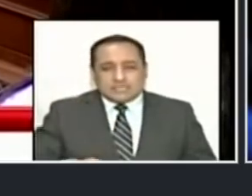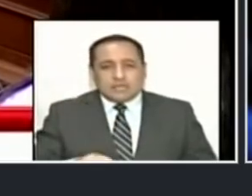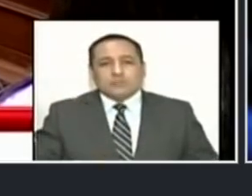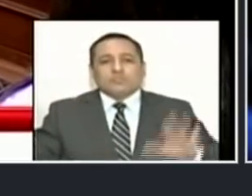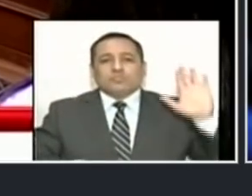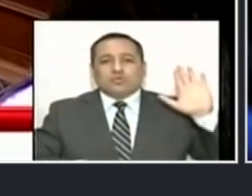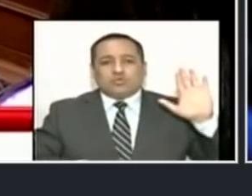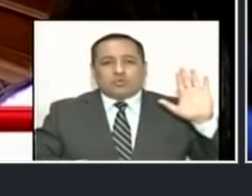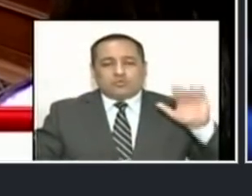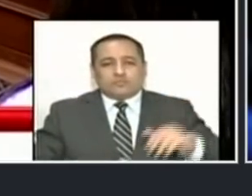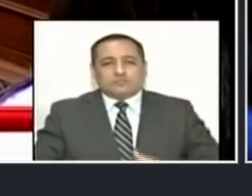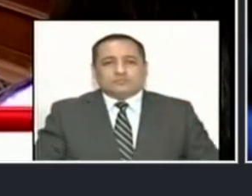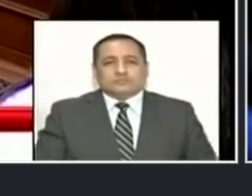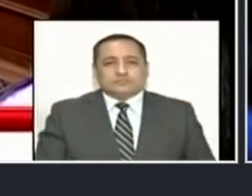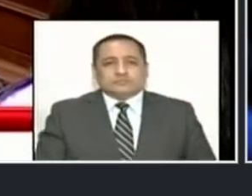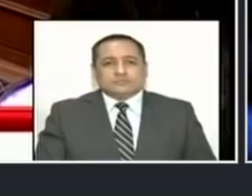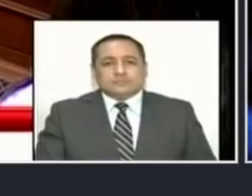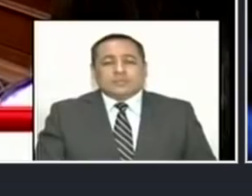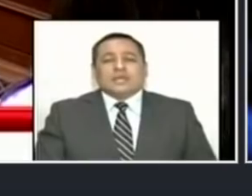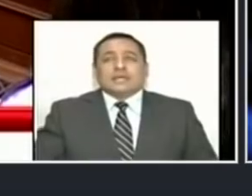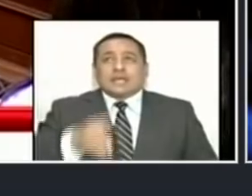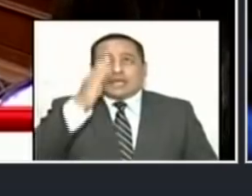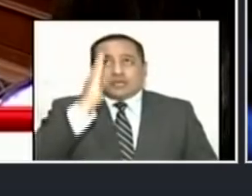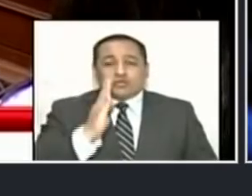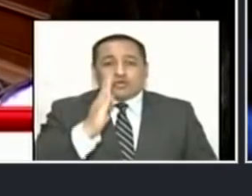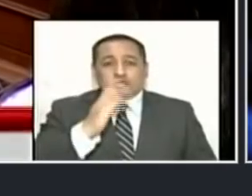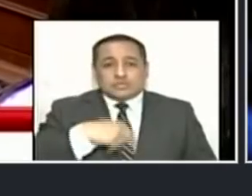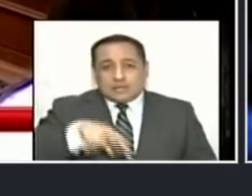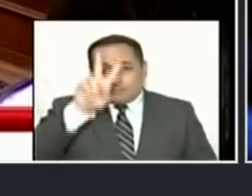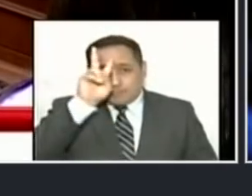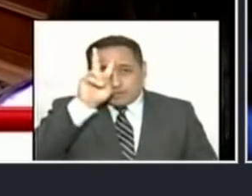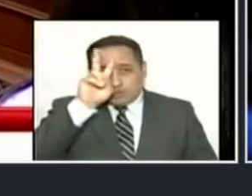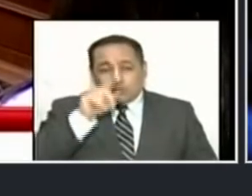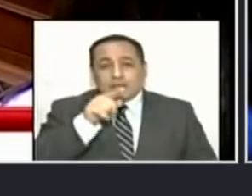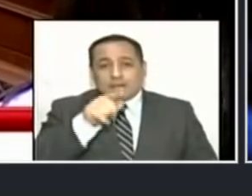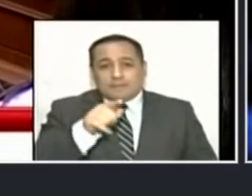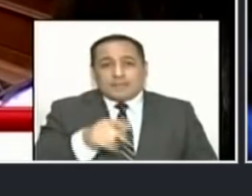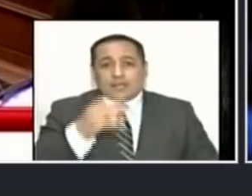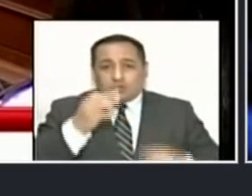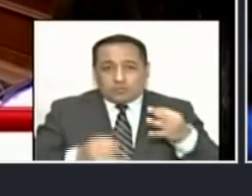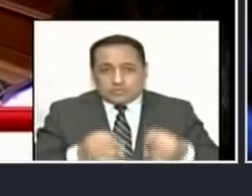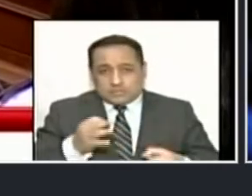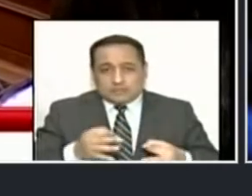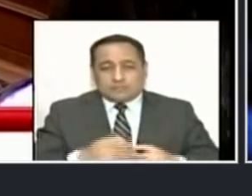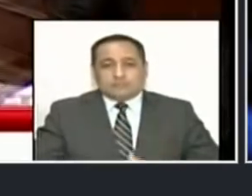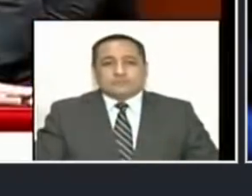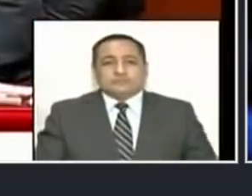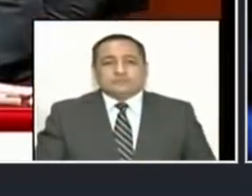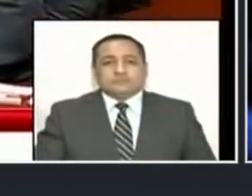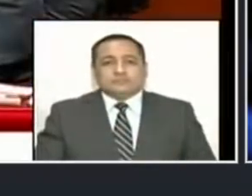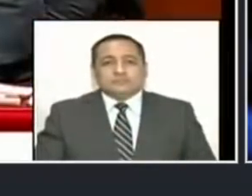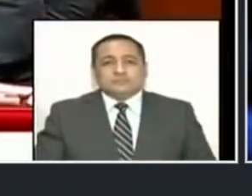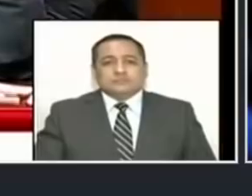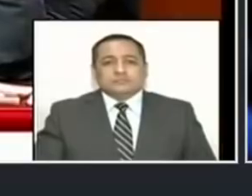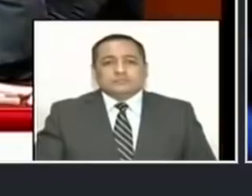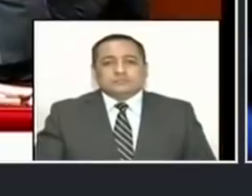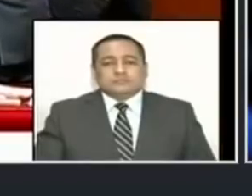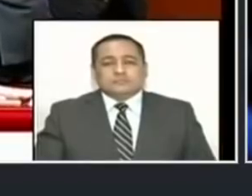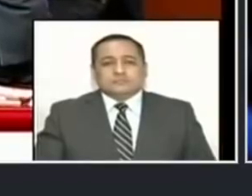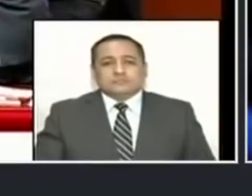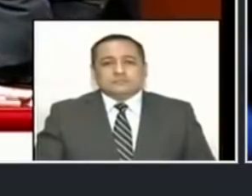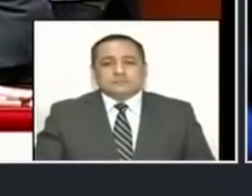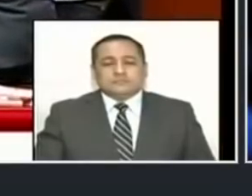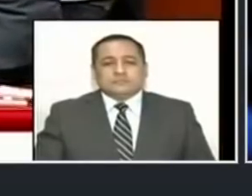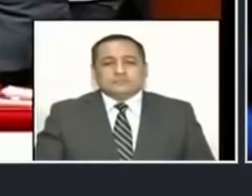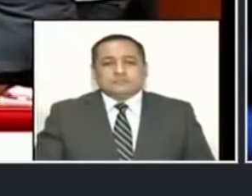en uno o dos días. Y la primera tarea es esa, restablecer el orden público, dar las